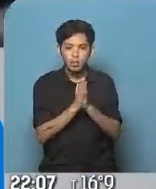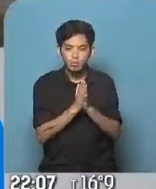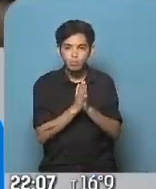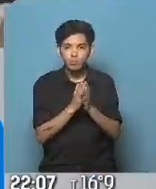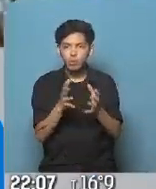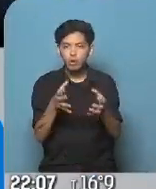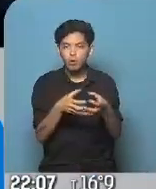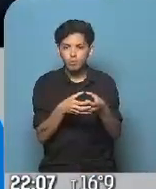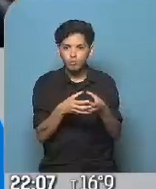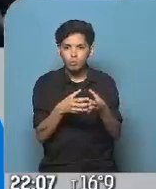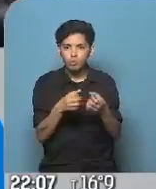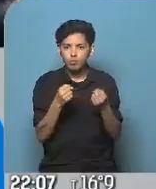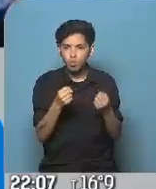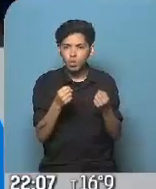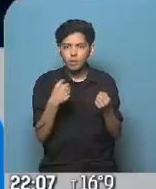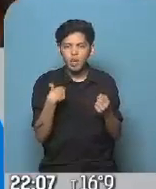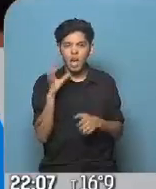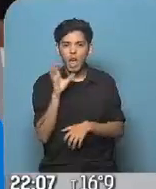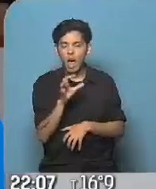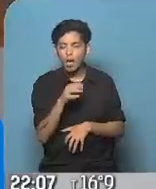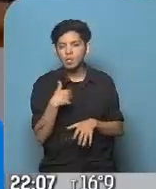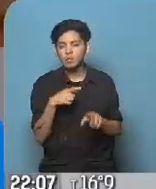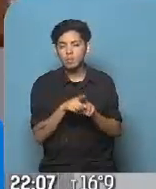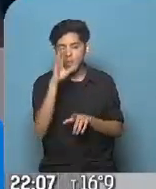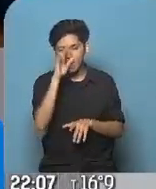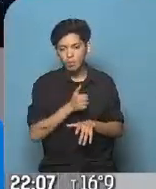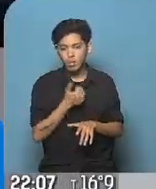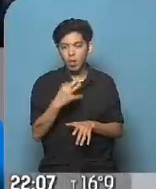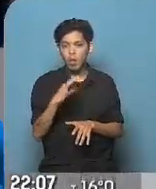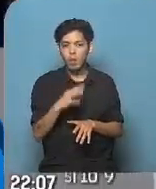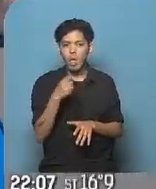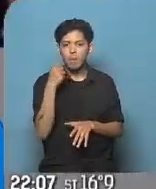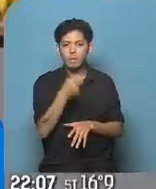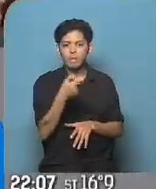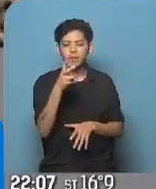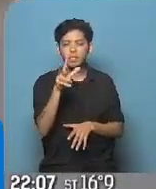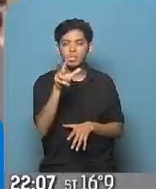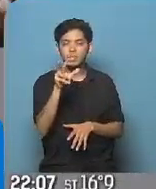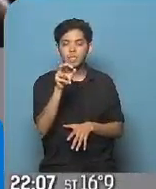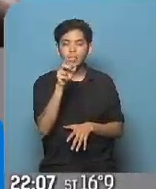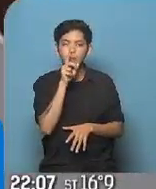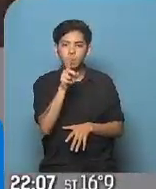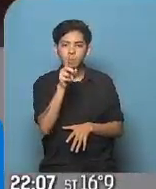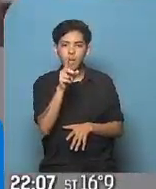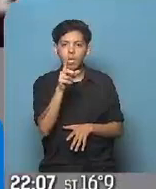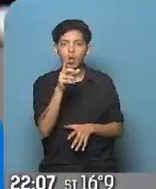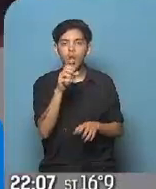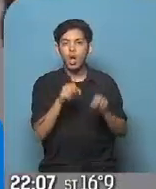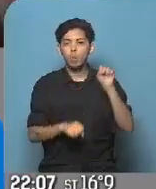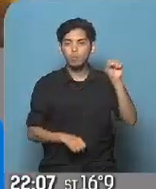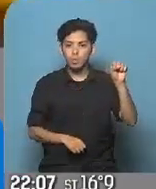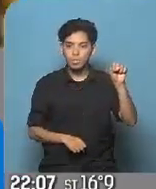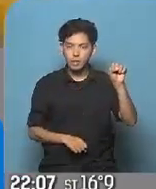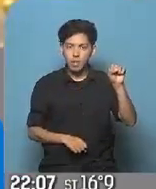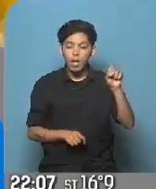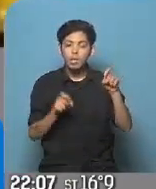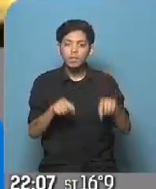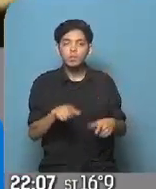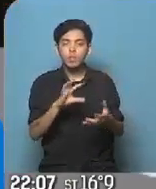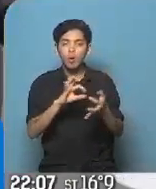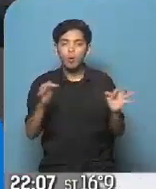creyente. Da asco oír que la dictadura debería haber matado a 30.000 comunistas, esto en referencia a las